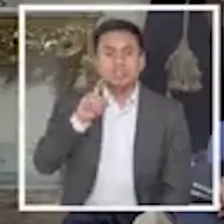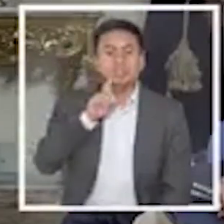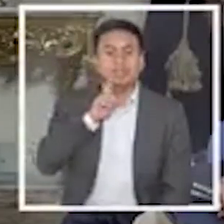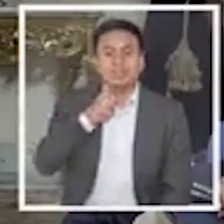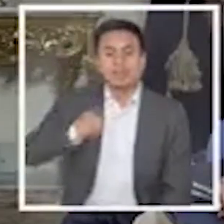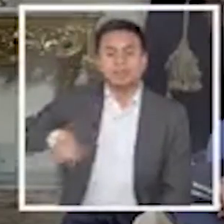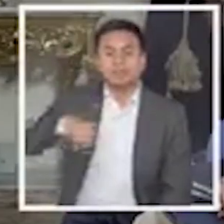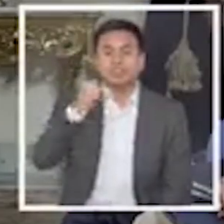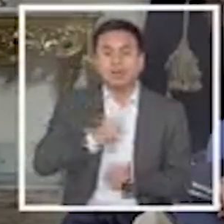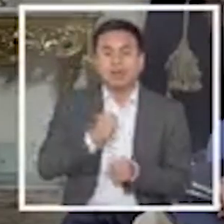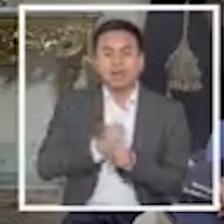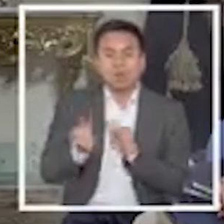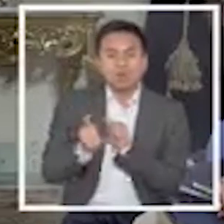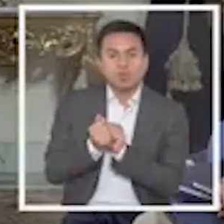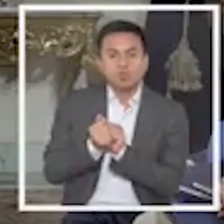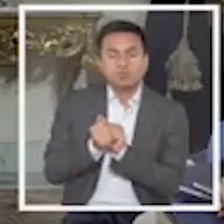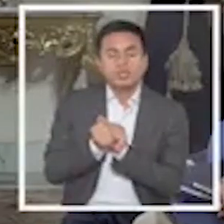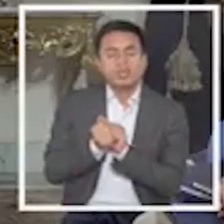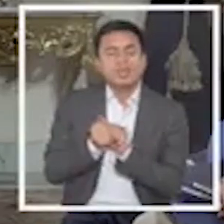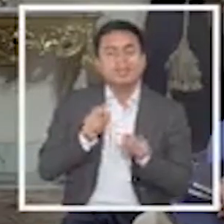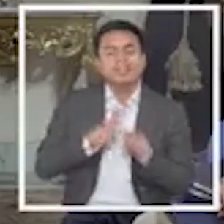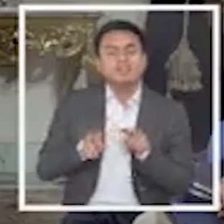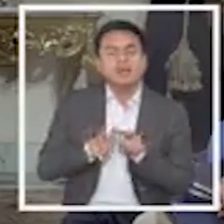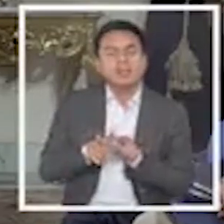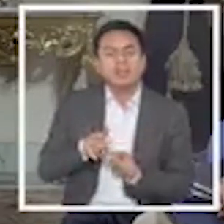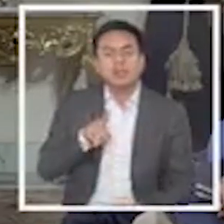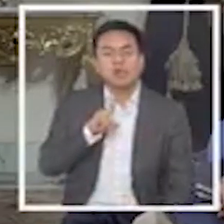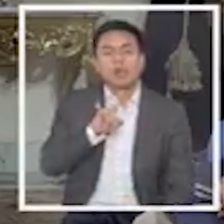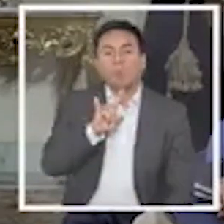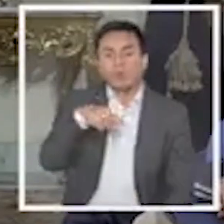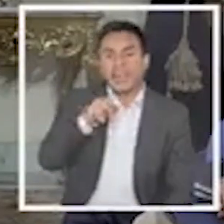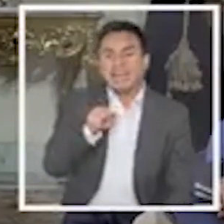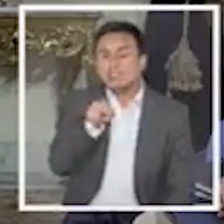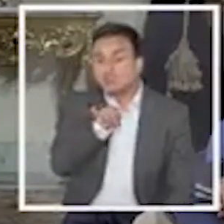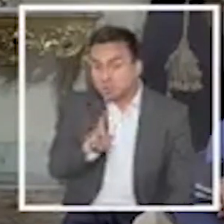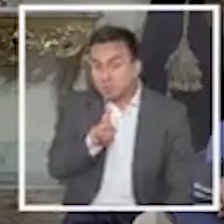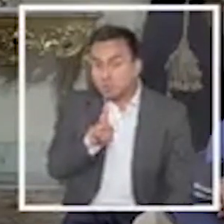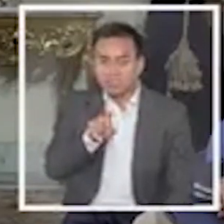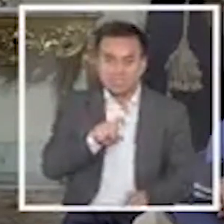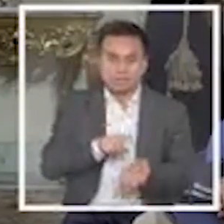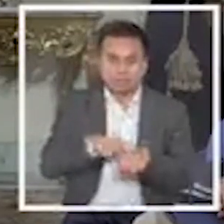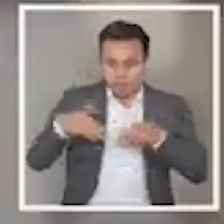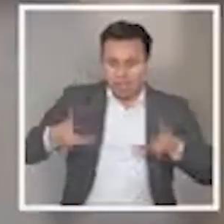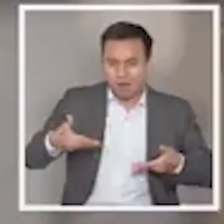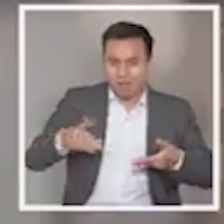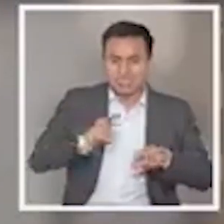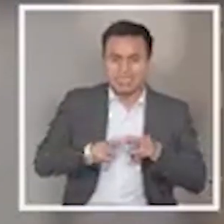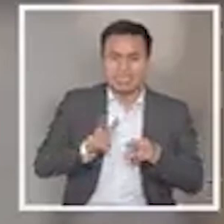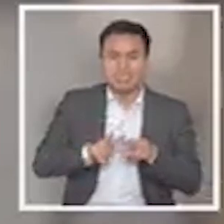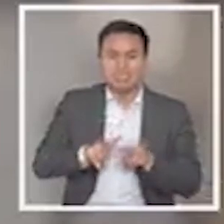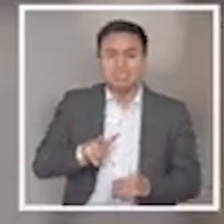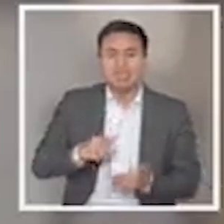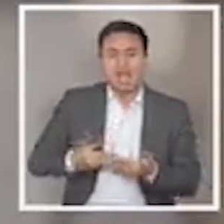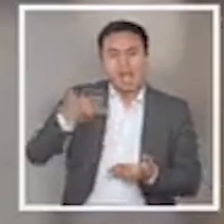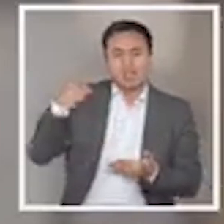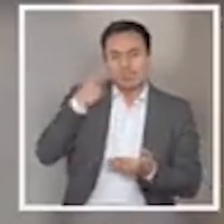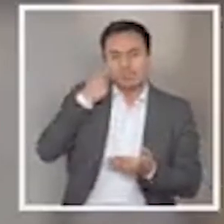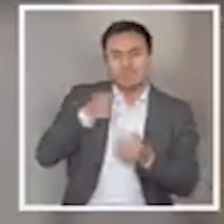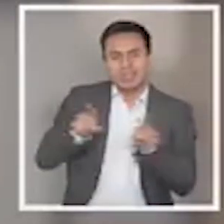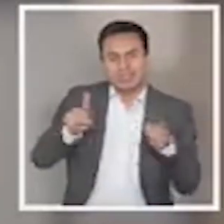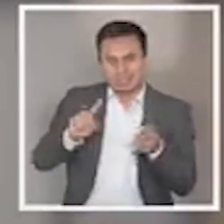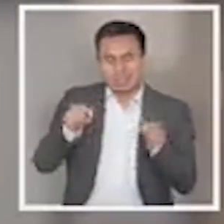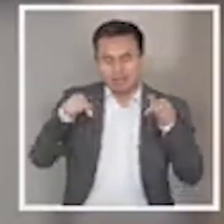que trabajar juntos para recrear el UNASUR, pero el UNASUR de estos tiempos, no el UNASUR que